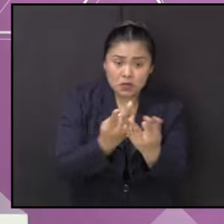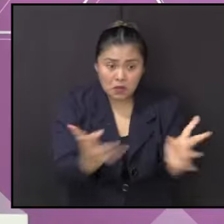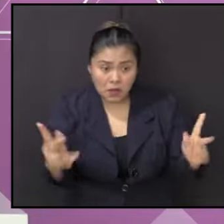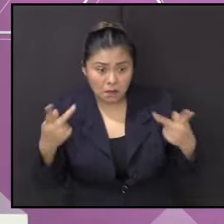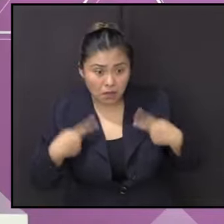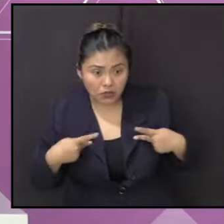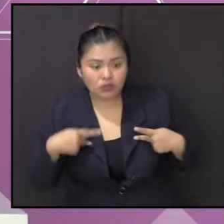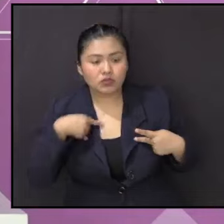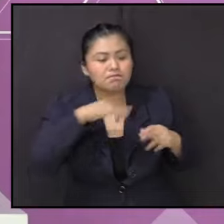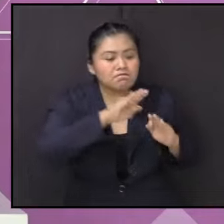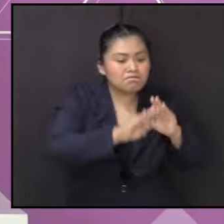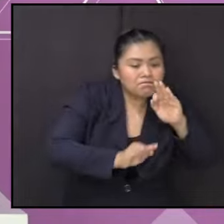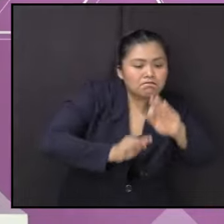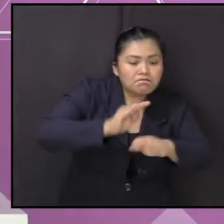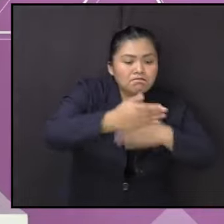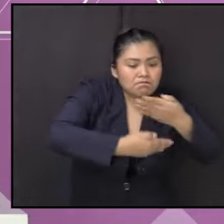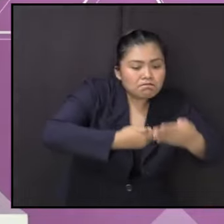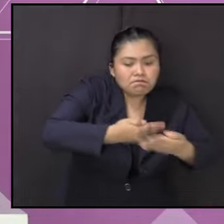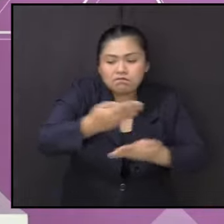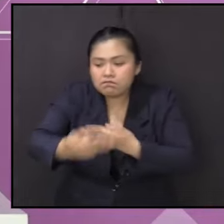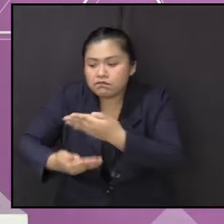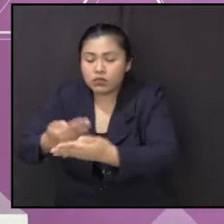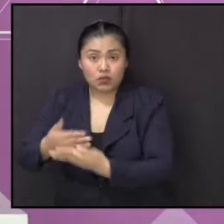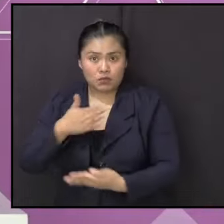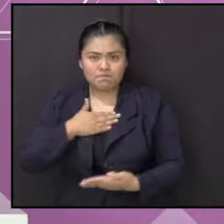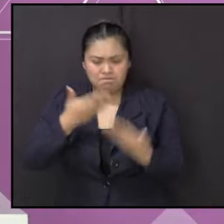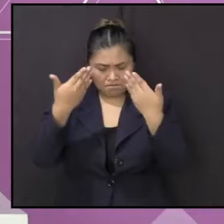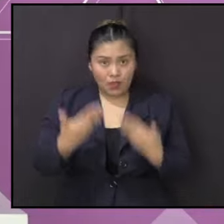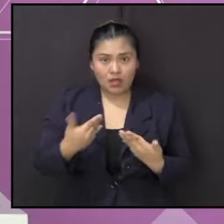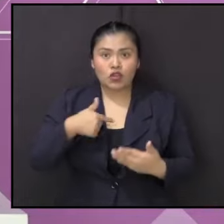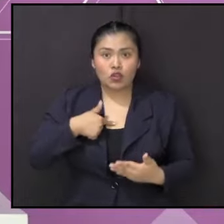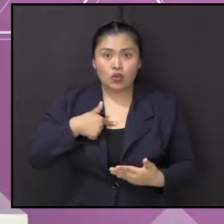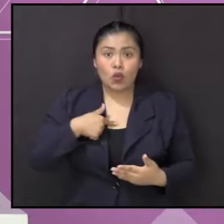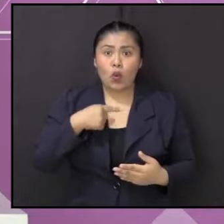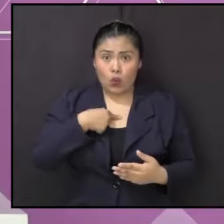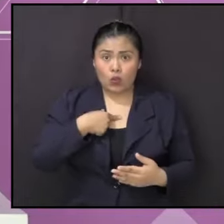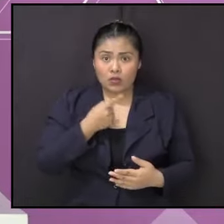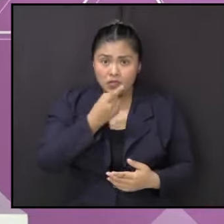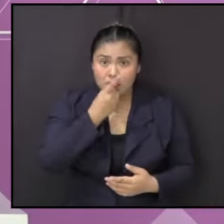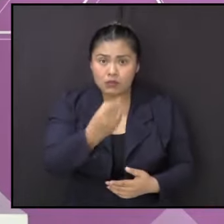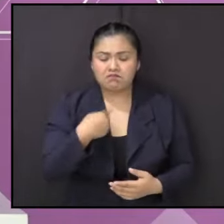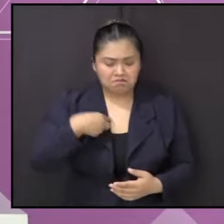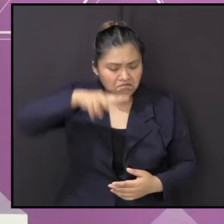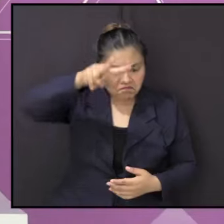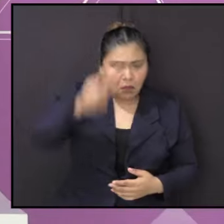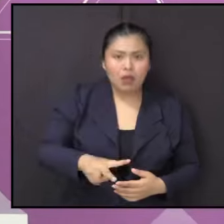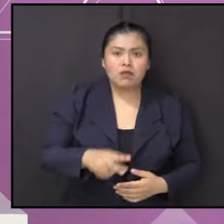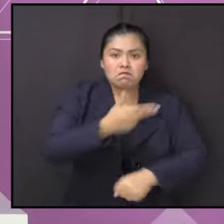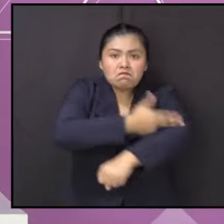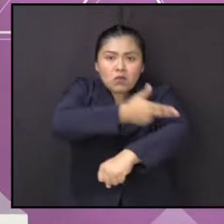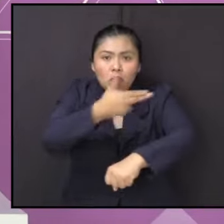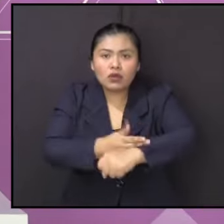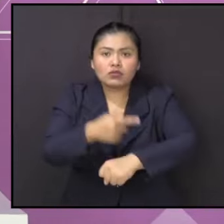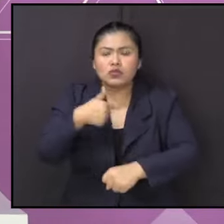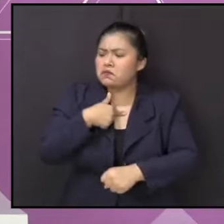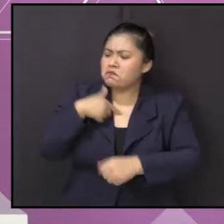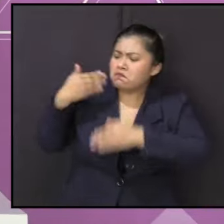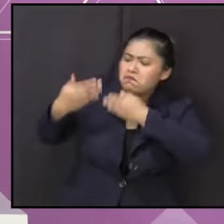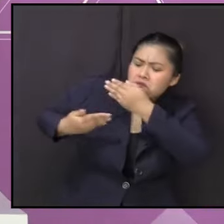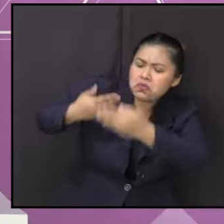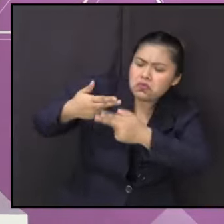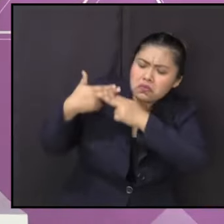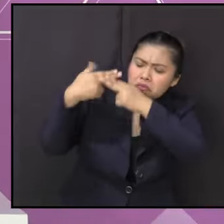mujer que tiene firmeza en su palabra, que ha caminado con fuerza y fiereza a lo largo de estos años. Quiero